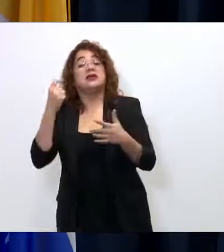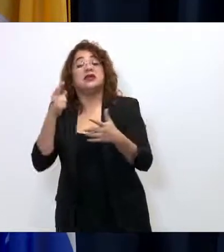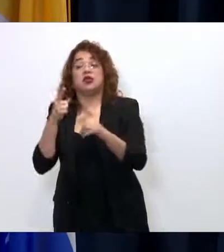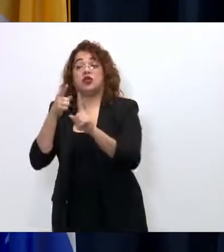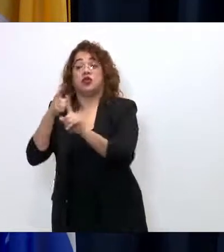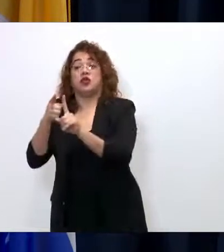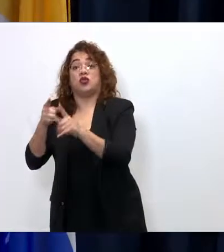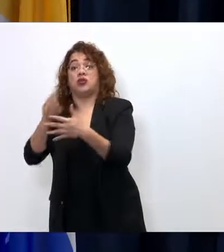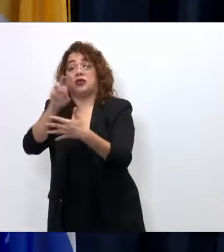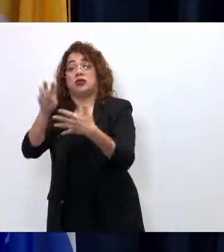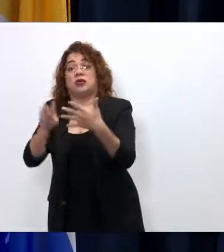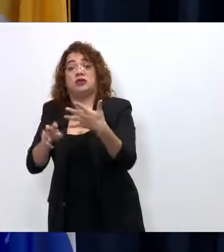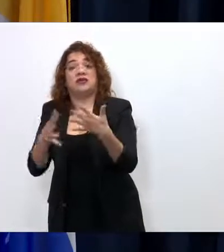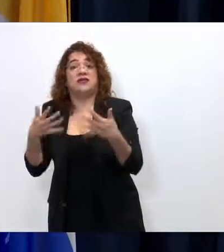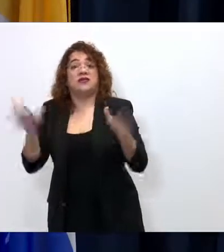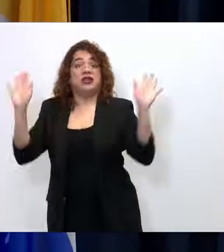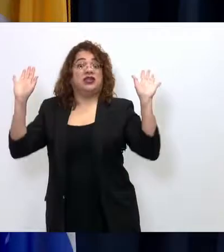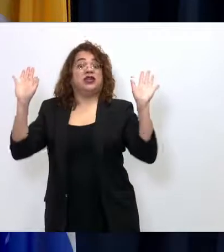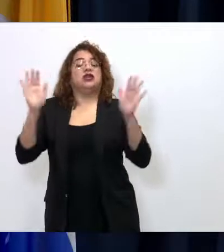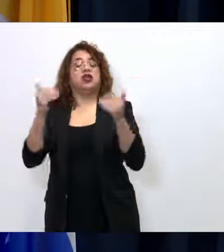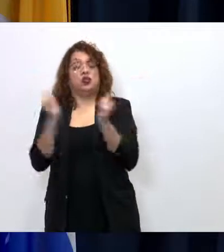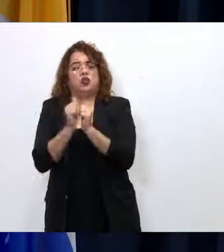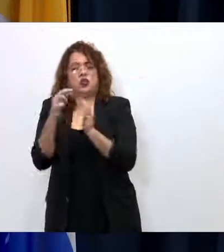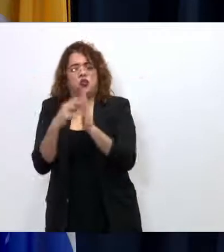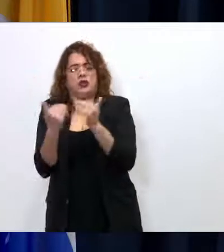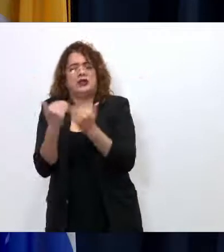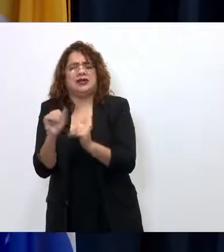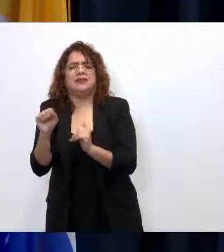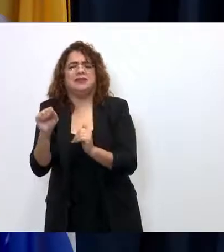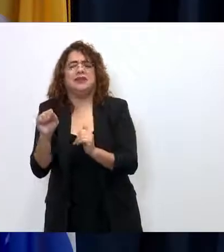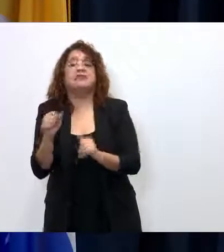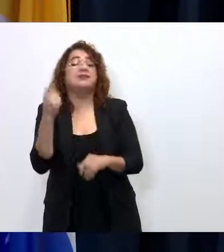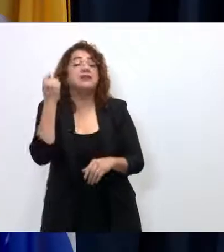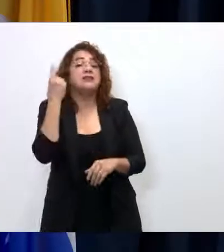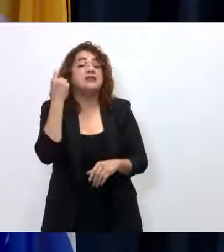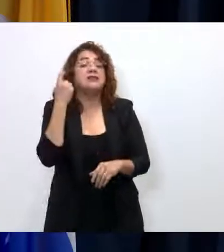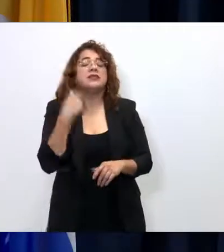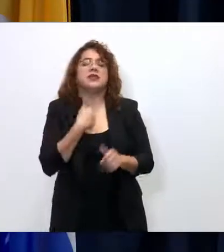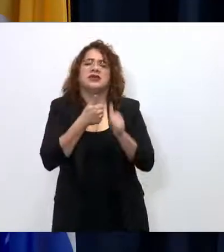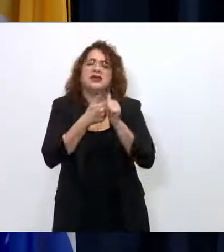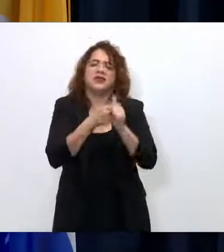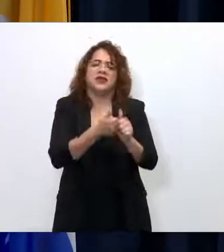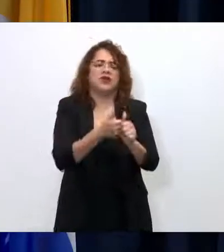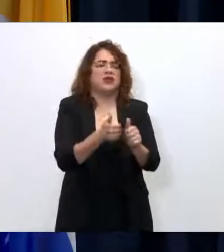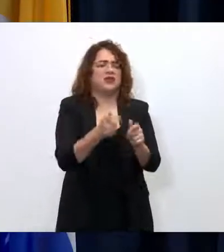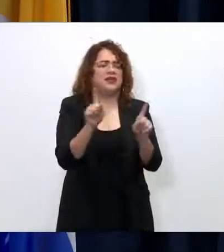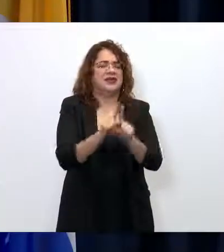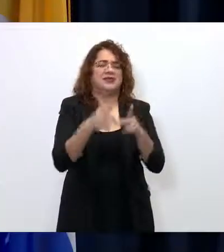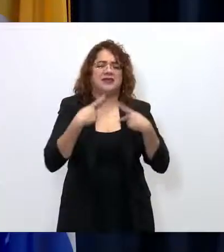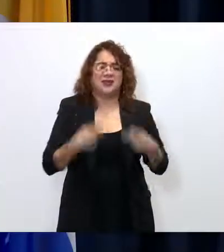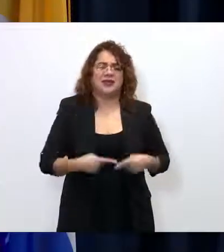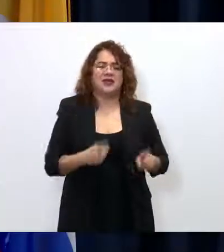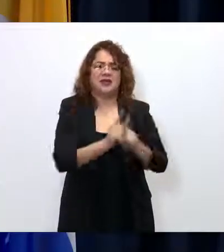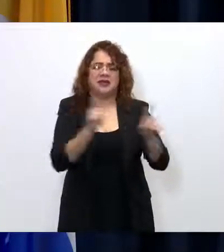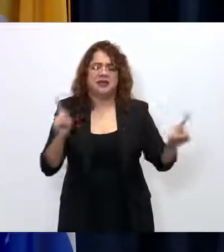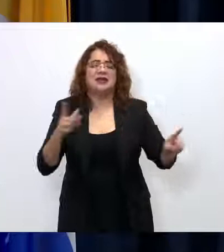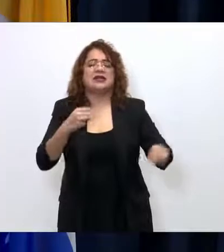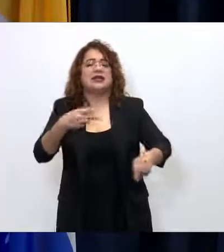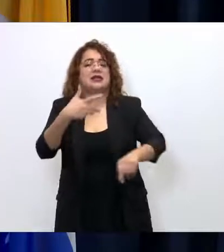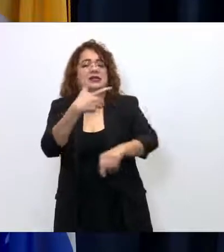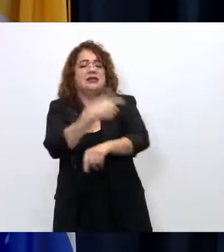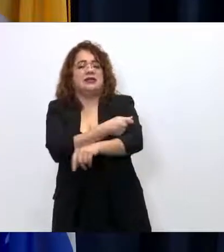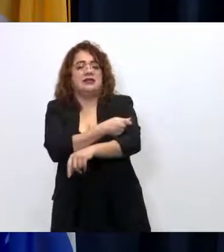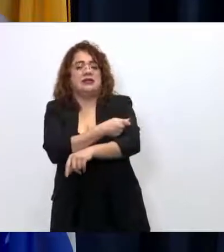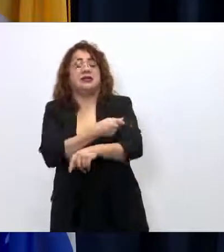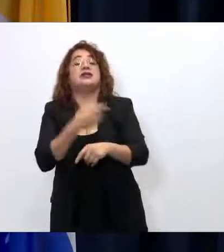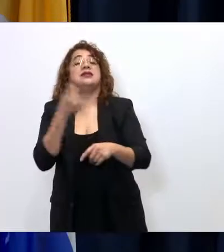es si el suministro de vacunas es suficiente para mayores de 16 años que deseen vacunarse, y la segunda es